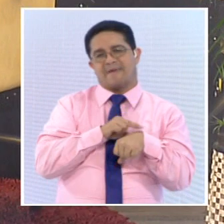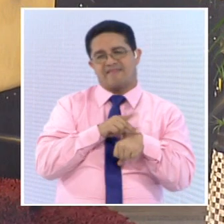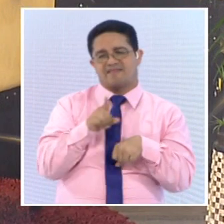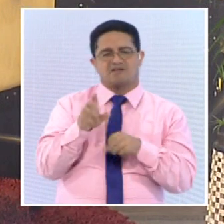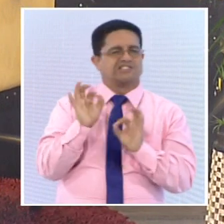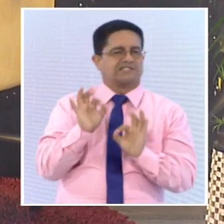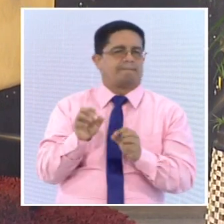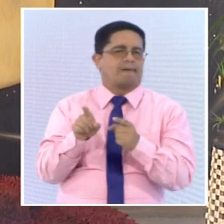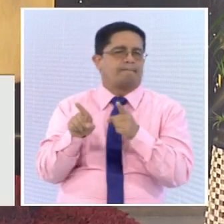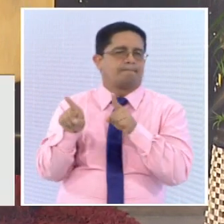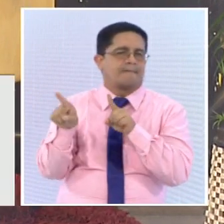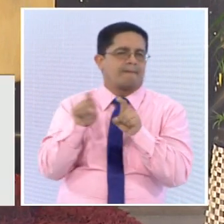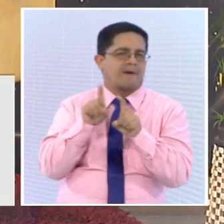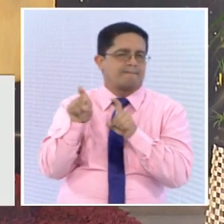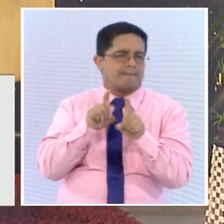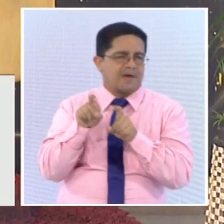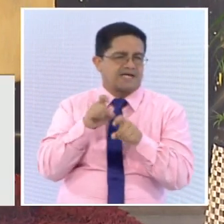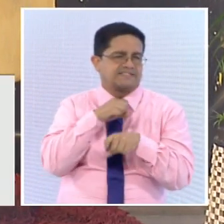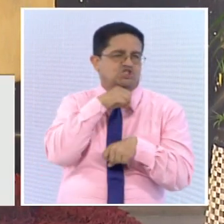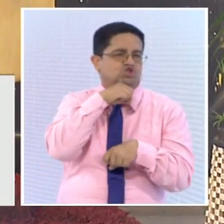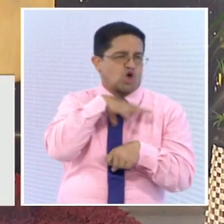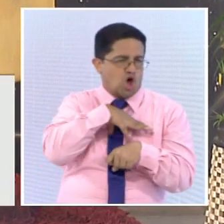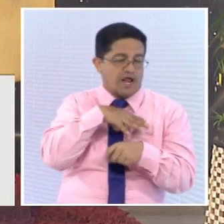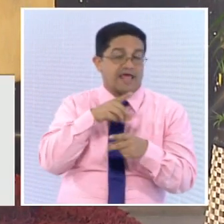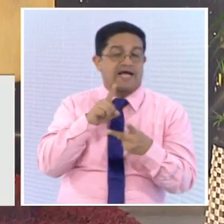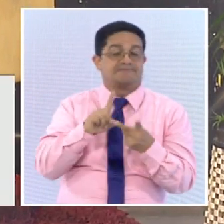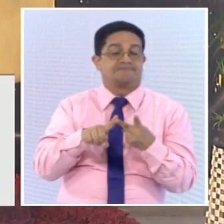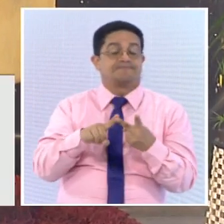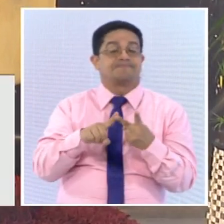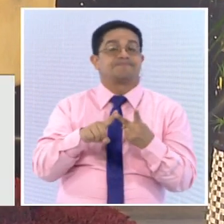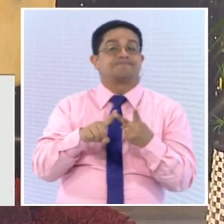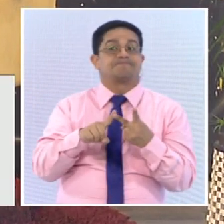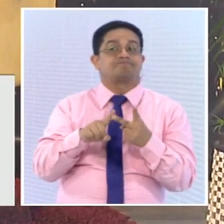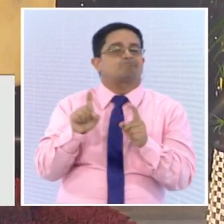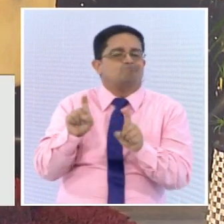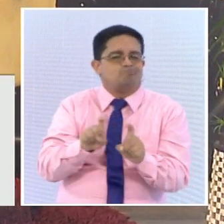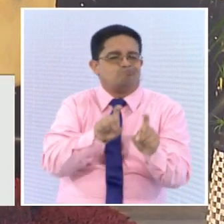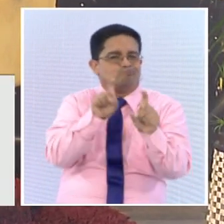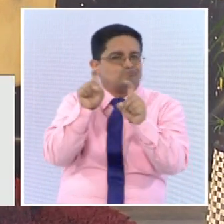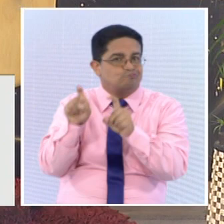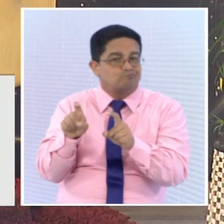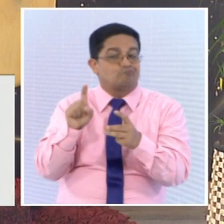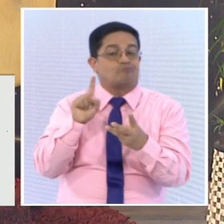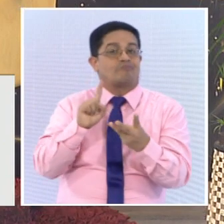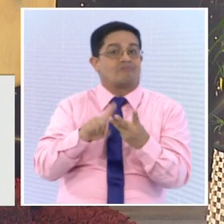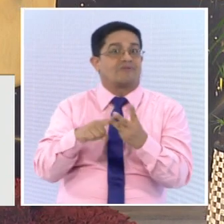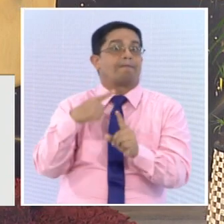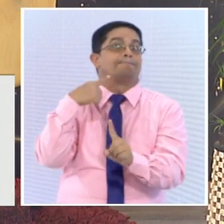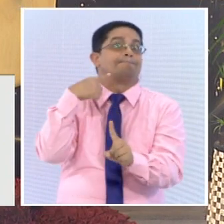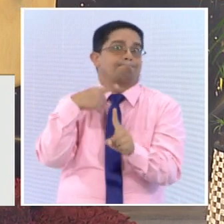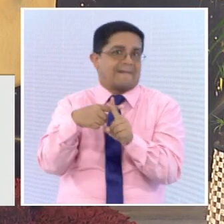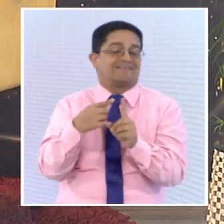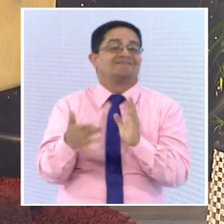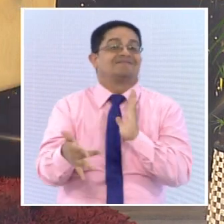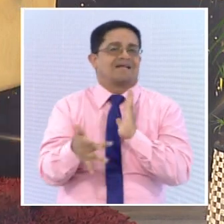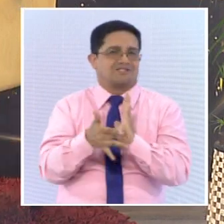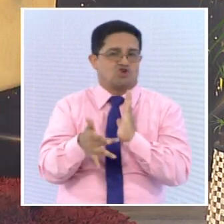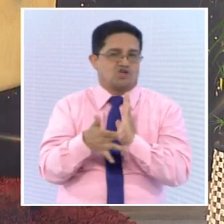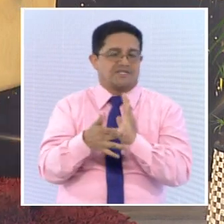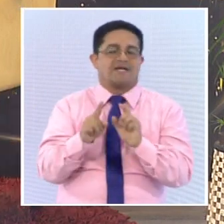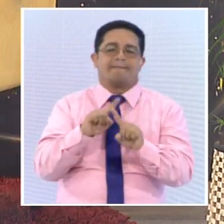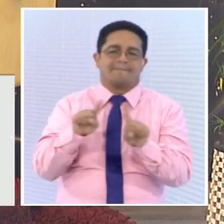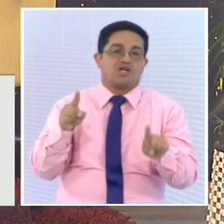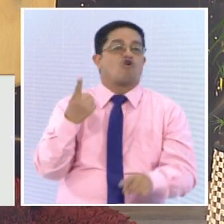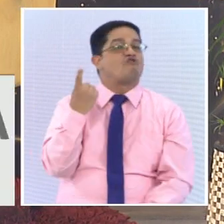médica, al examen físico, usar la tecnología para las pruebas cardiopulmonares, pero aquí juega otro papel importante, que es el seguimiento,